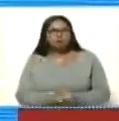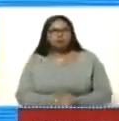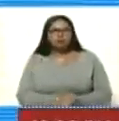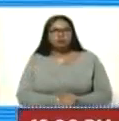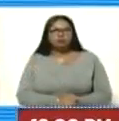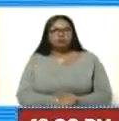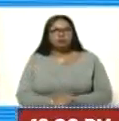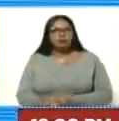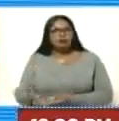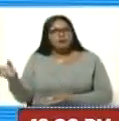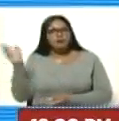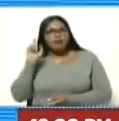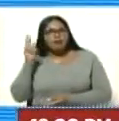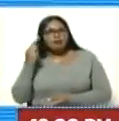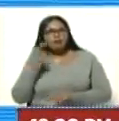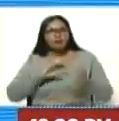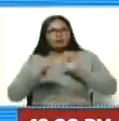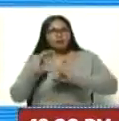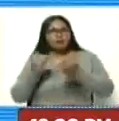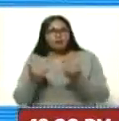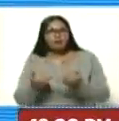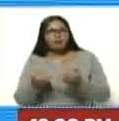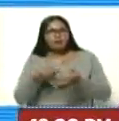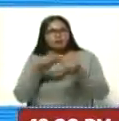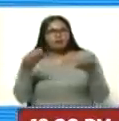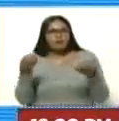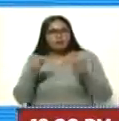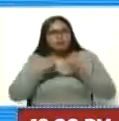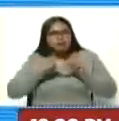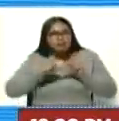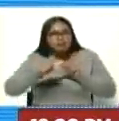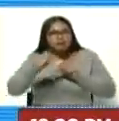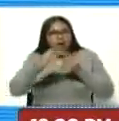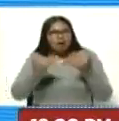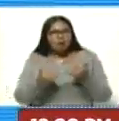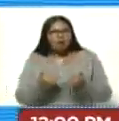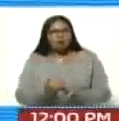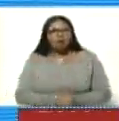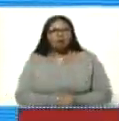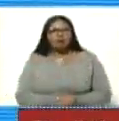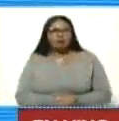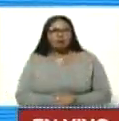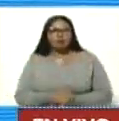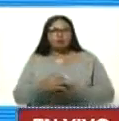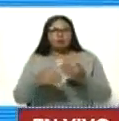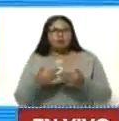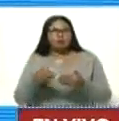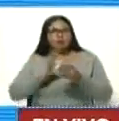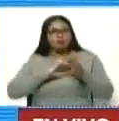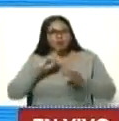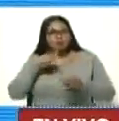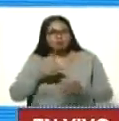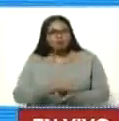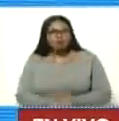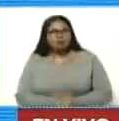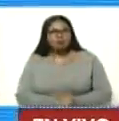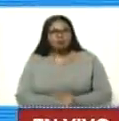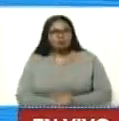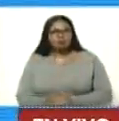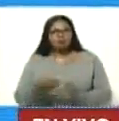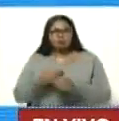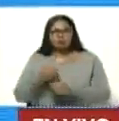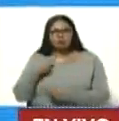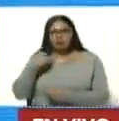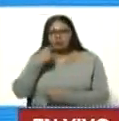La radio tiene un poder comunicacional tremendo. Todavía en este instante, medido. No es, ¿cómo se llama? No son suposiciones